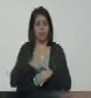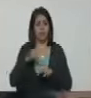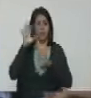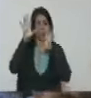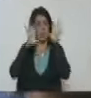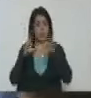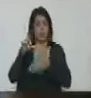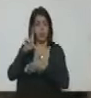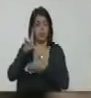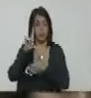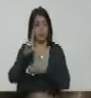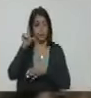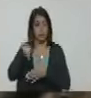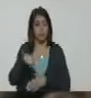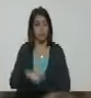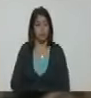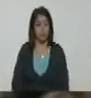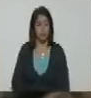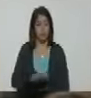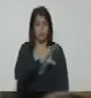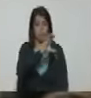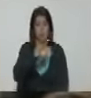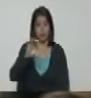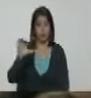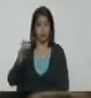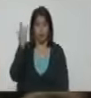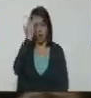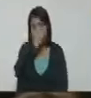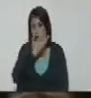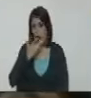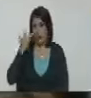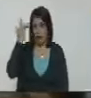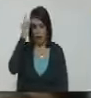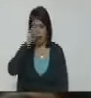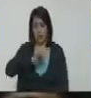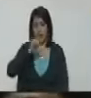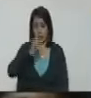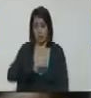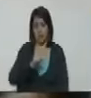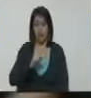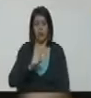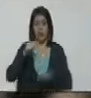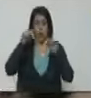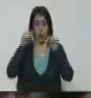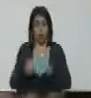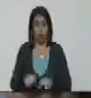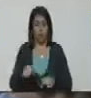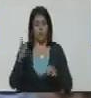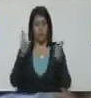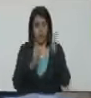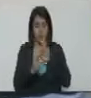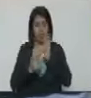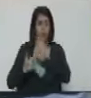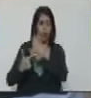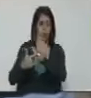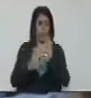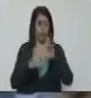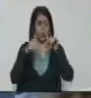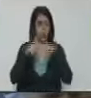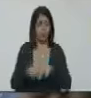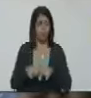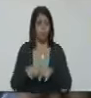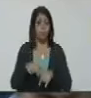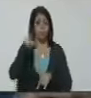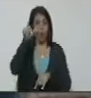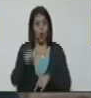países latinoamericanos y caribeños, es África, sin duda alguna. Así que en el día de hoy venimos nosotros a presentarle a